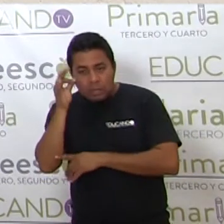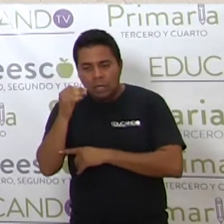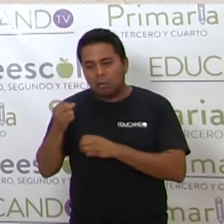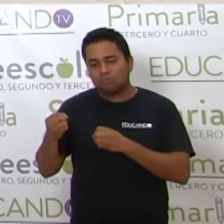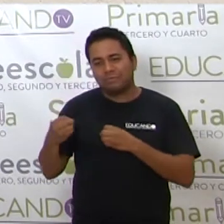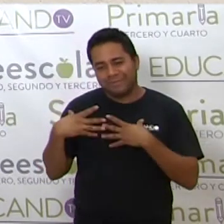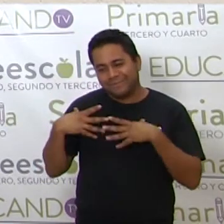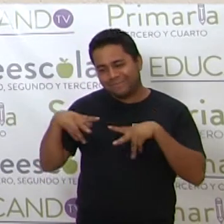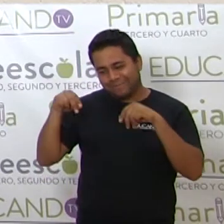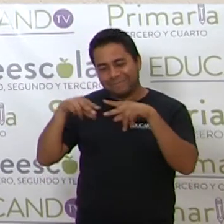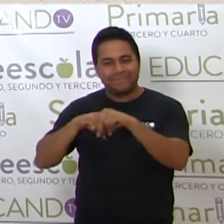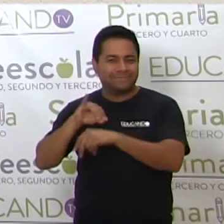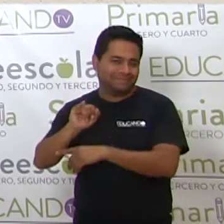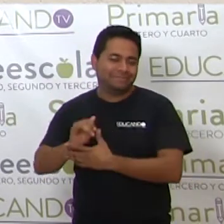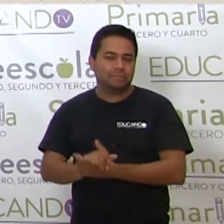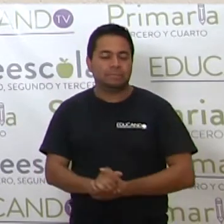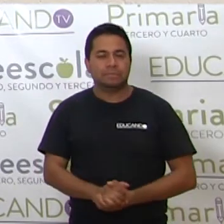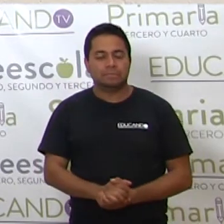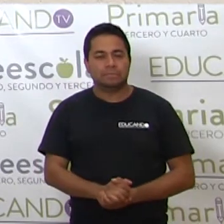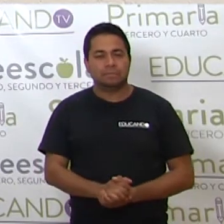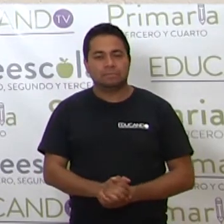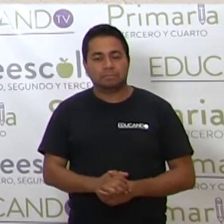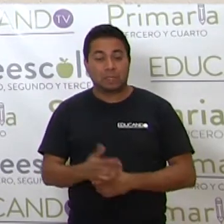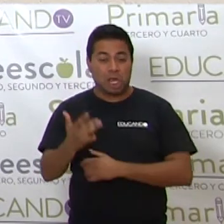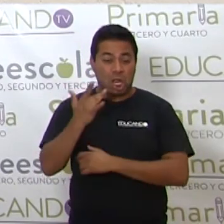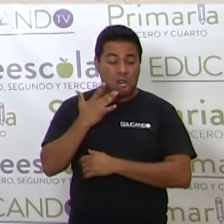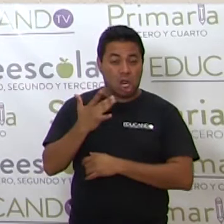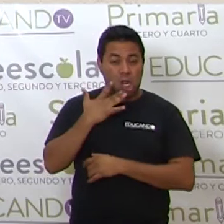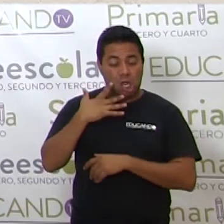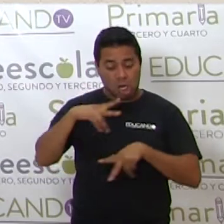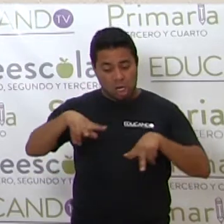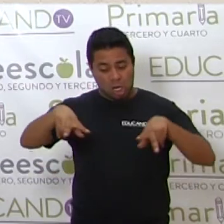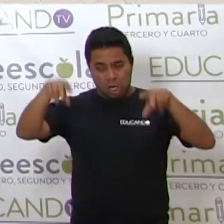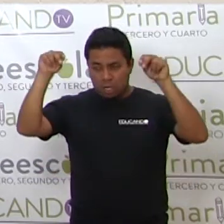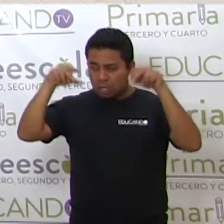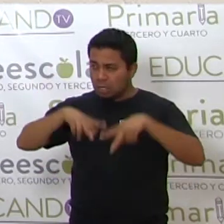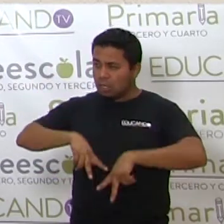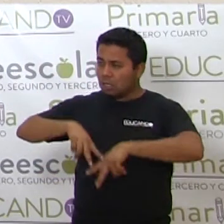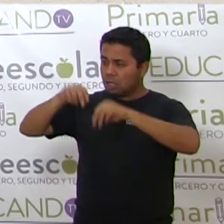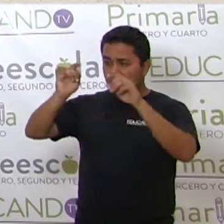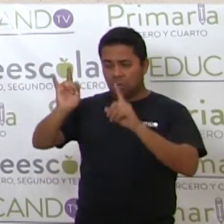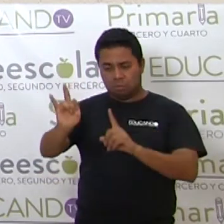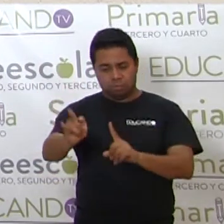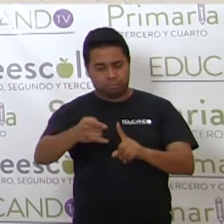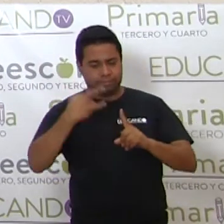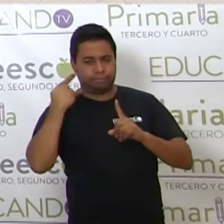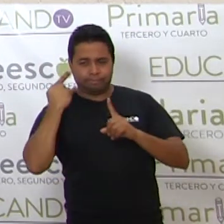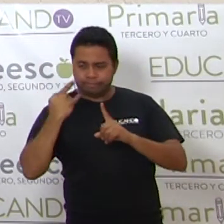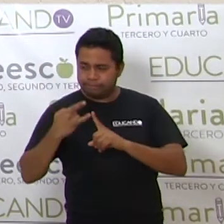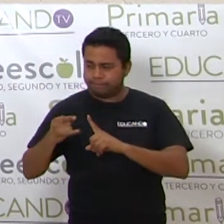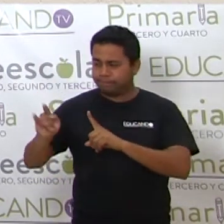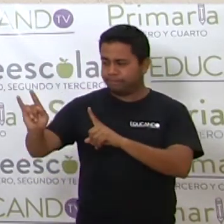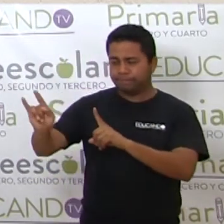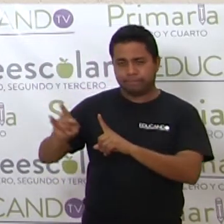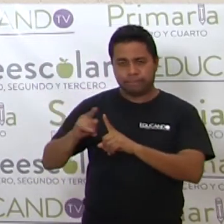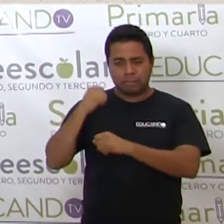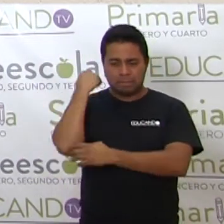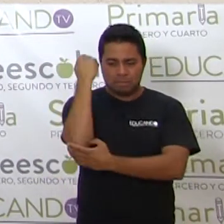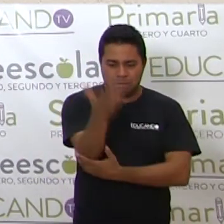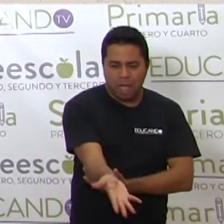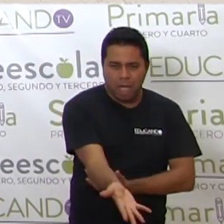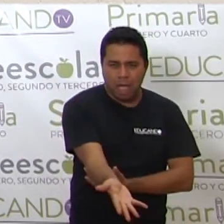palacio lujosamente ataviados abrían y cerraban las puertas las paredes